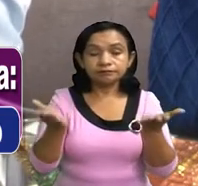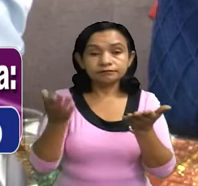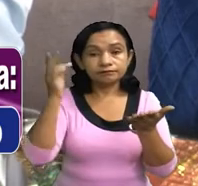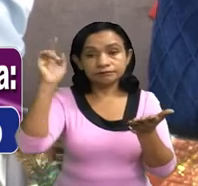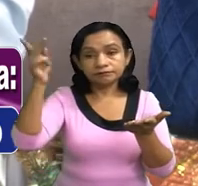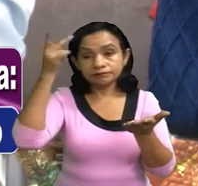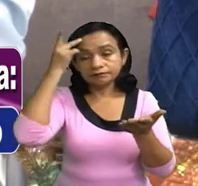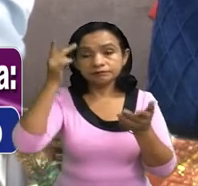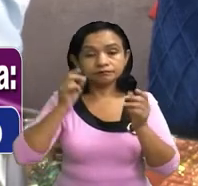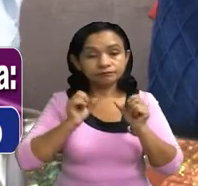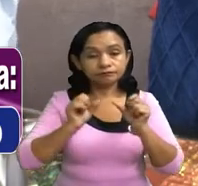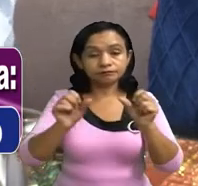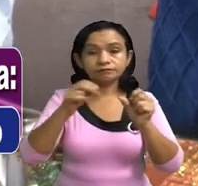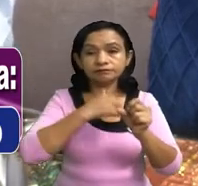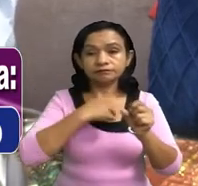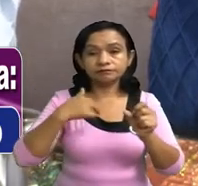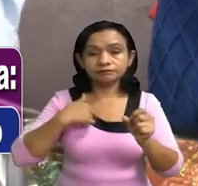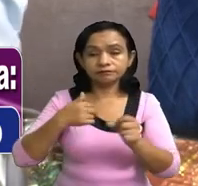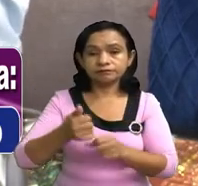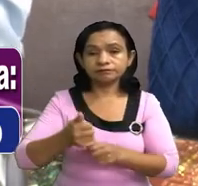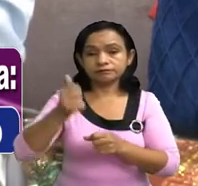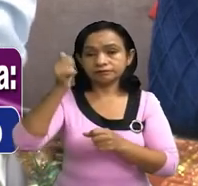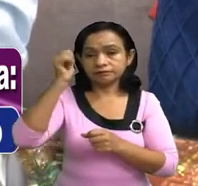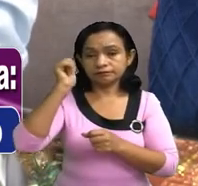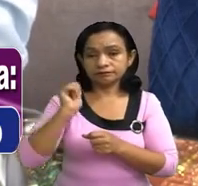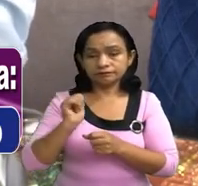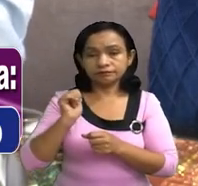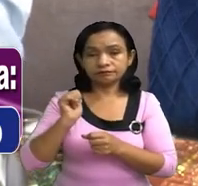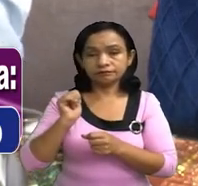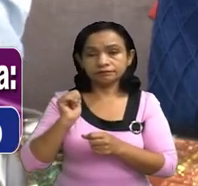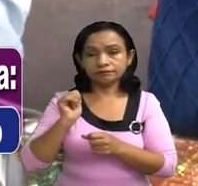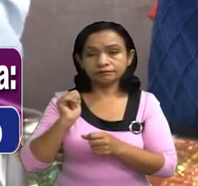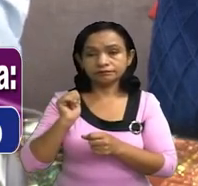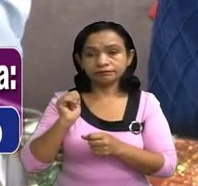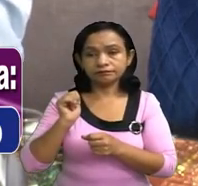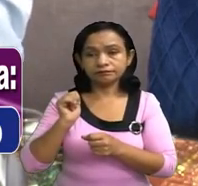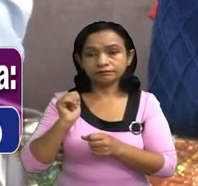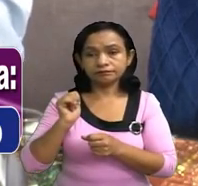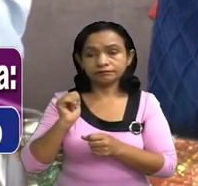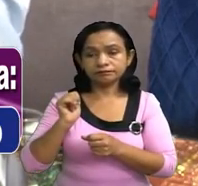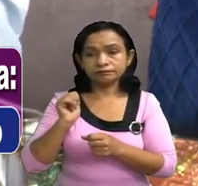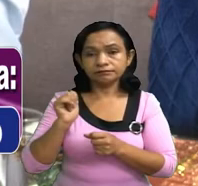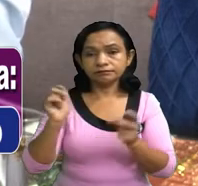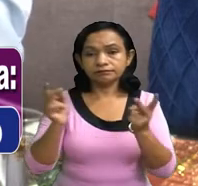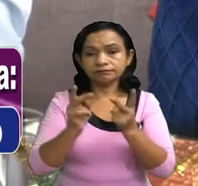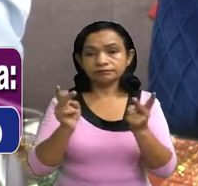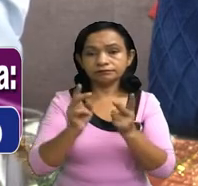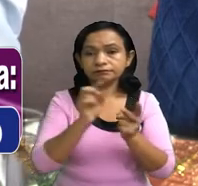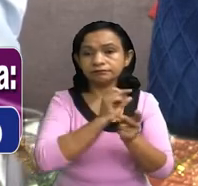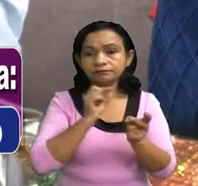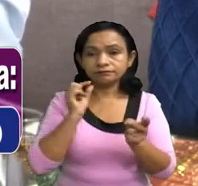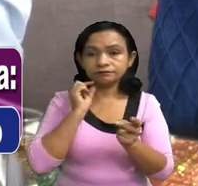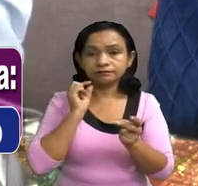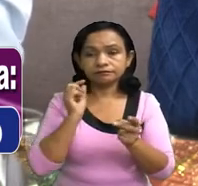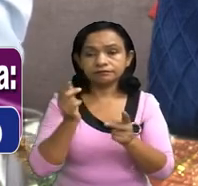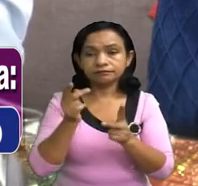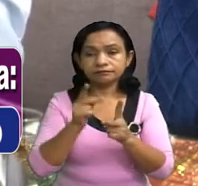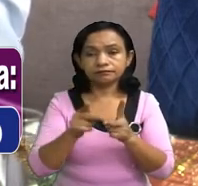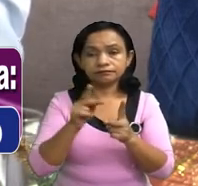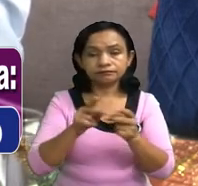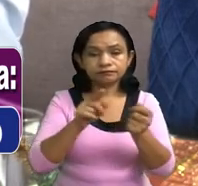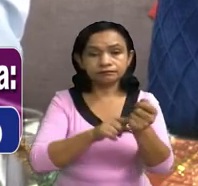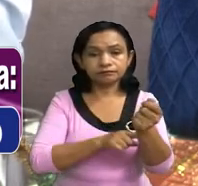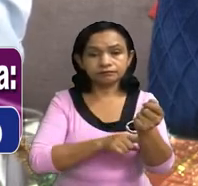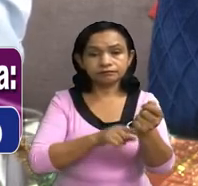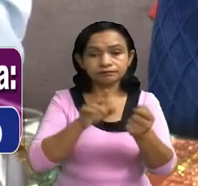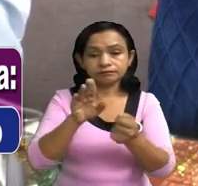todavía lo siguen haciendo. Casualmente el día de ayer me llamaron de la comunidad por donde vivo y me dice: ese sacerdote que es primo hermano